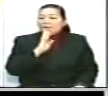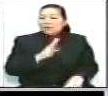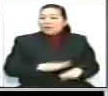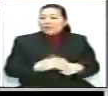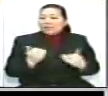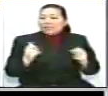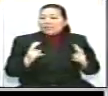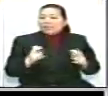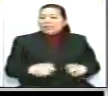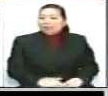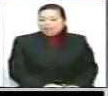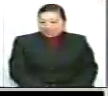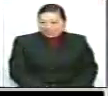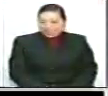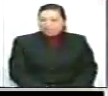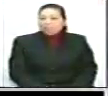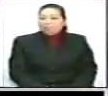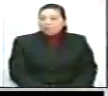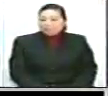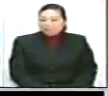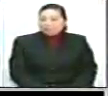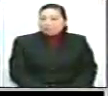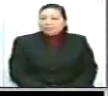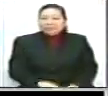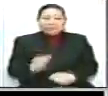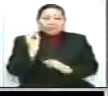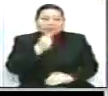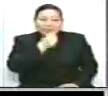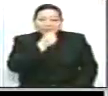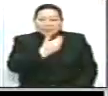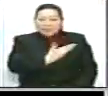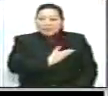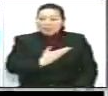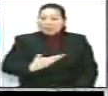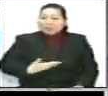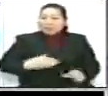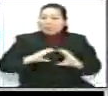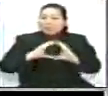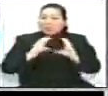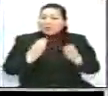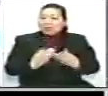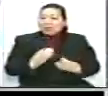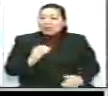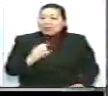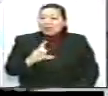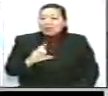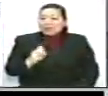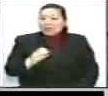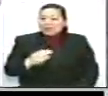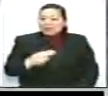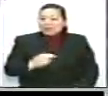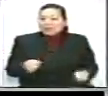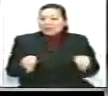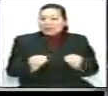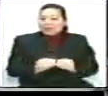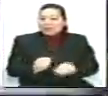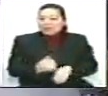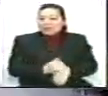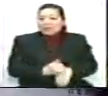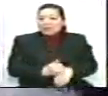información. Gracias, Elsa. Se va a dar una conferencia de prensa del presidente del Congreso, pero la eché en estos momentos tras la Junta de